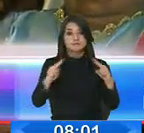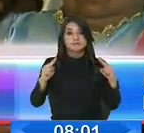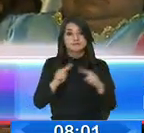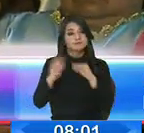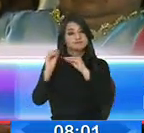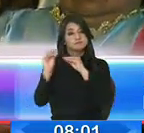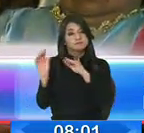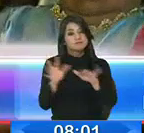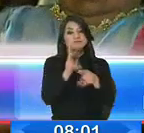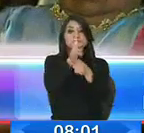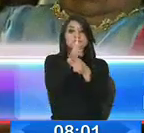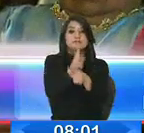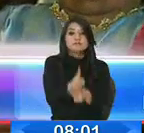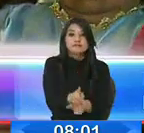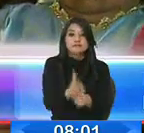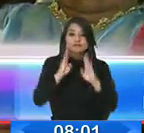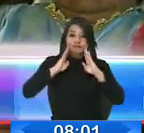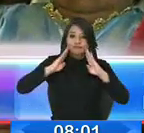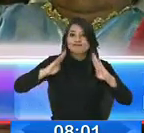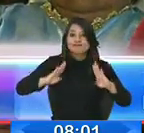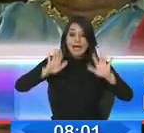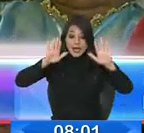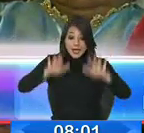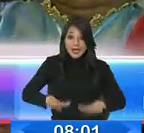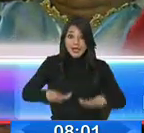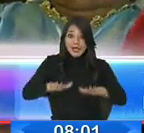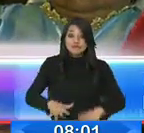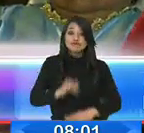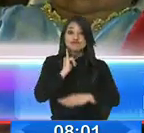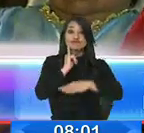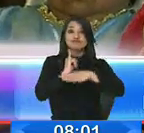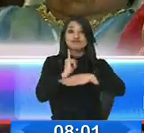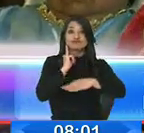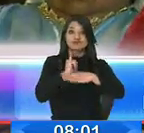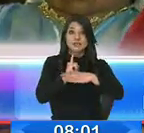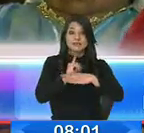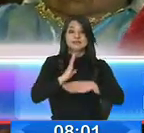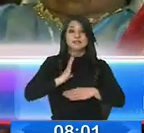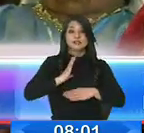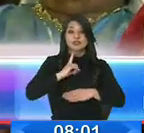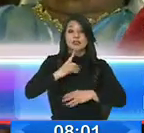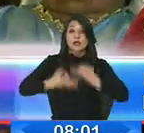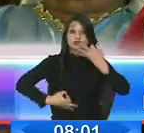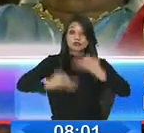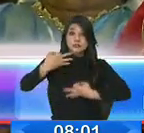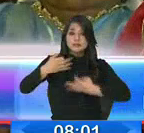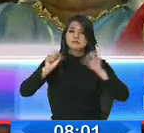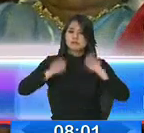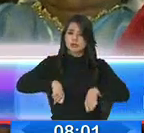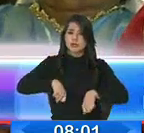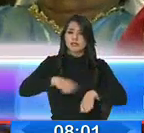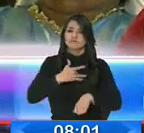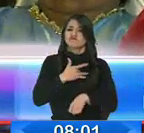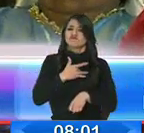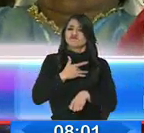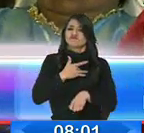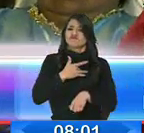nos proteja y acompañe. Y aquí en el santuario del Señor de la Justicia lo podemos encontrar